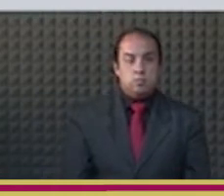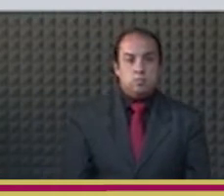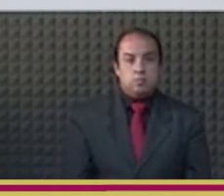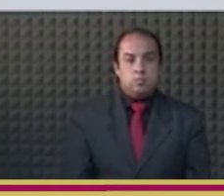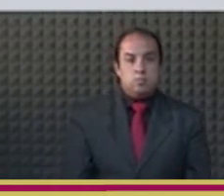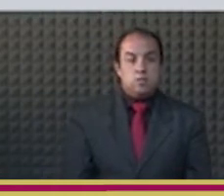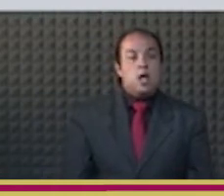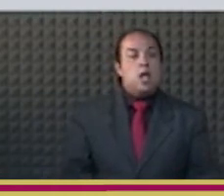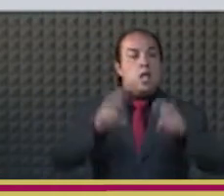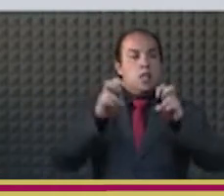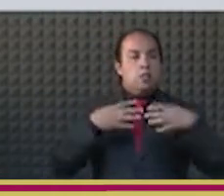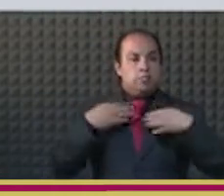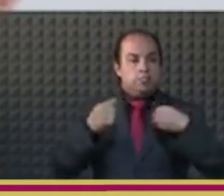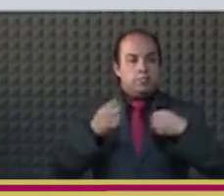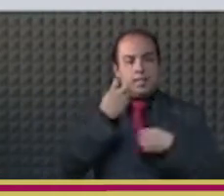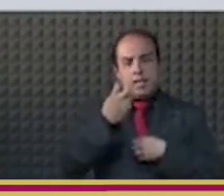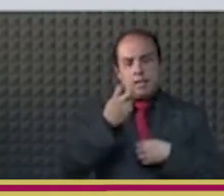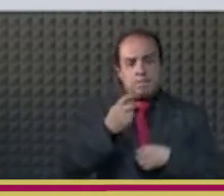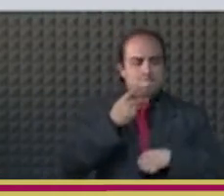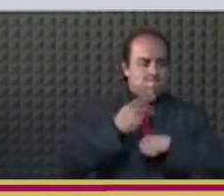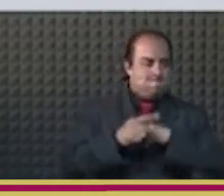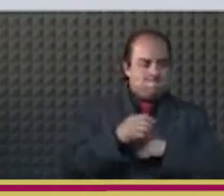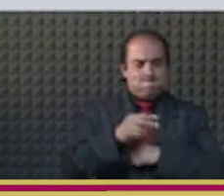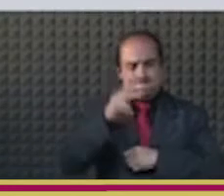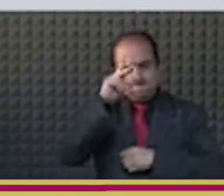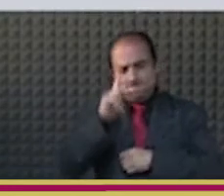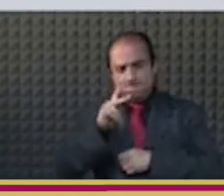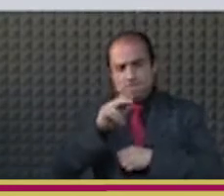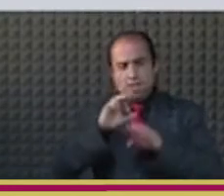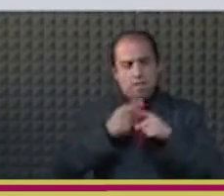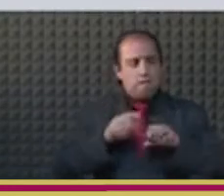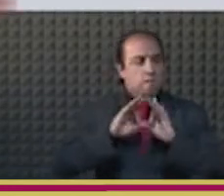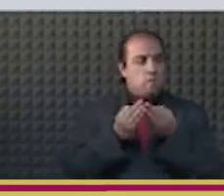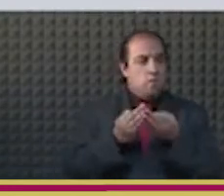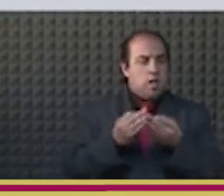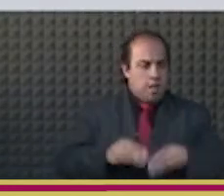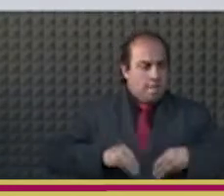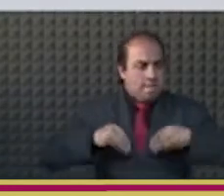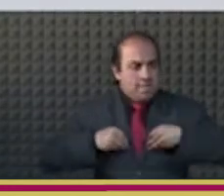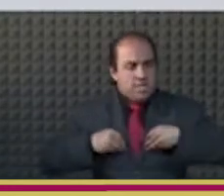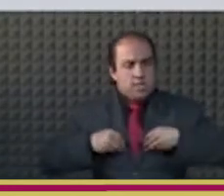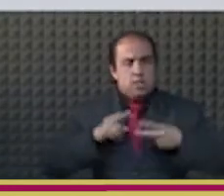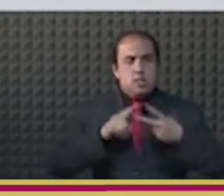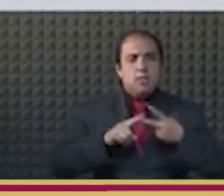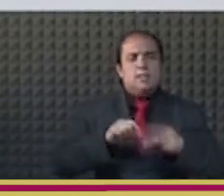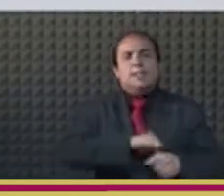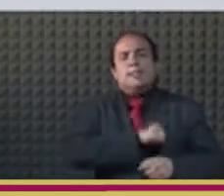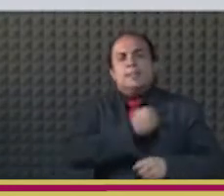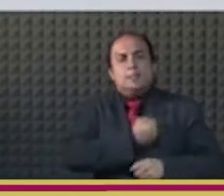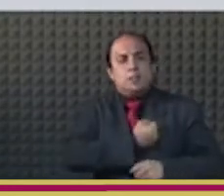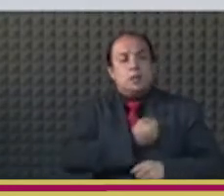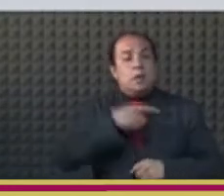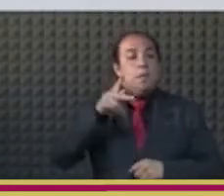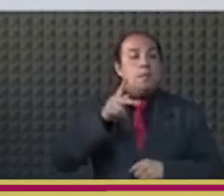Realmente el tema de la pandemia es una tragedia en todos los sentidos. Tragedia para la vida, tragedia para la salud. Pero